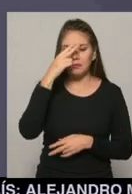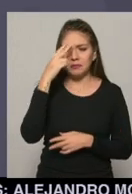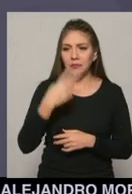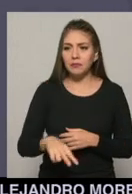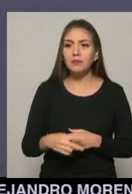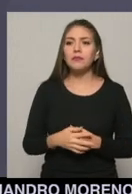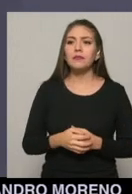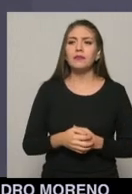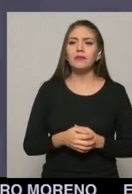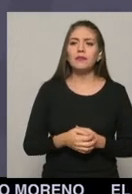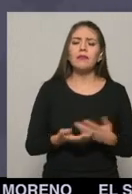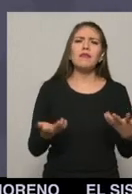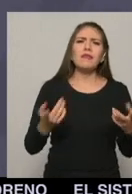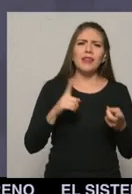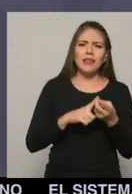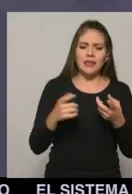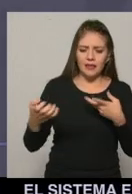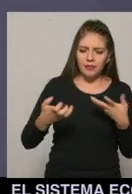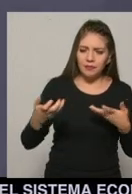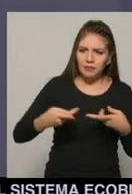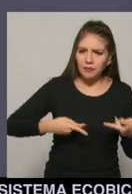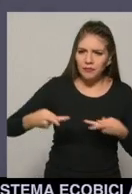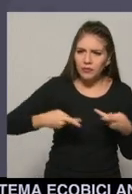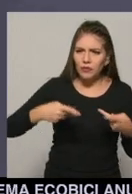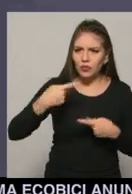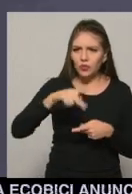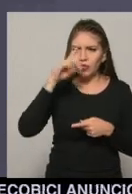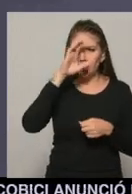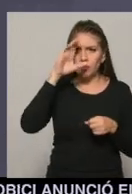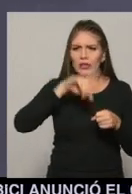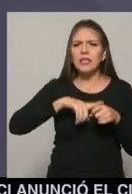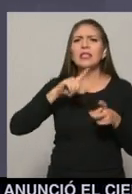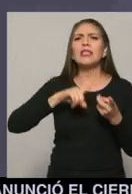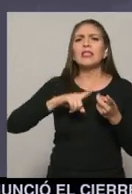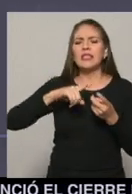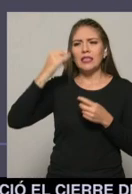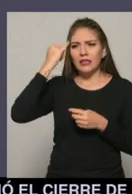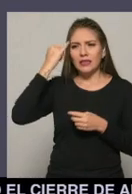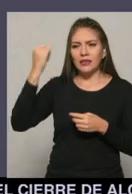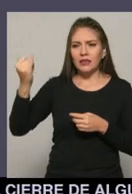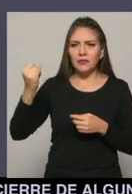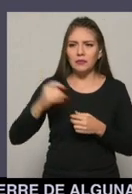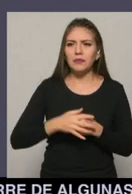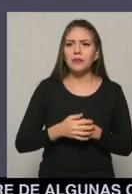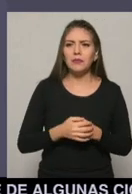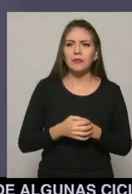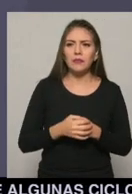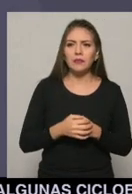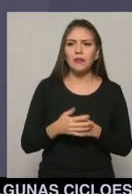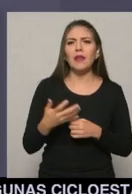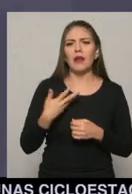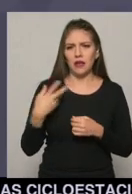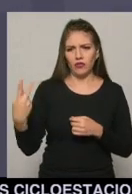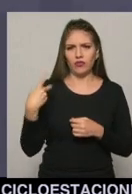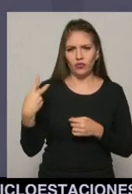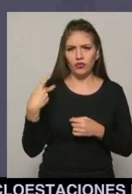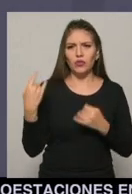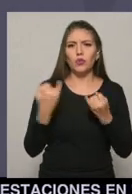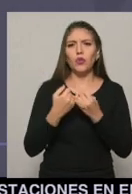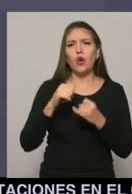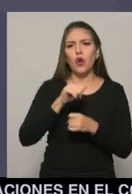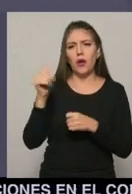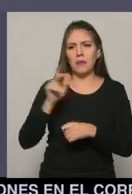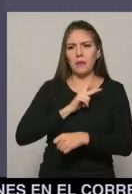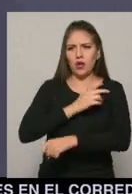algún modo ha hecho la gestión? ¿Quién está haciendo esta gestión cultural? Bueno, esta a la par, tenemos también otra compañera, en estos momentos ella